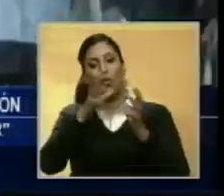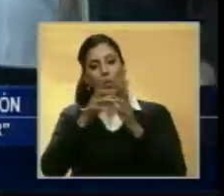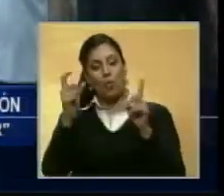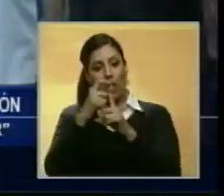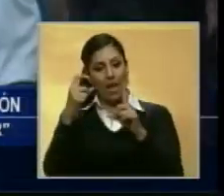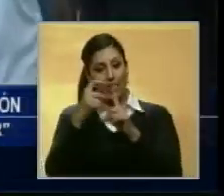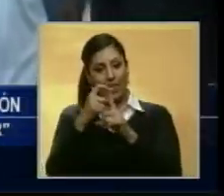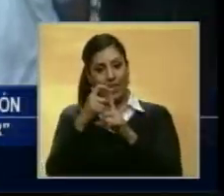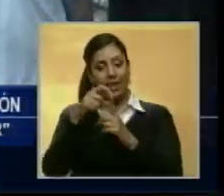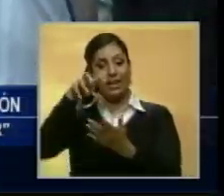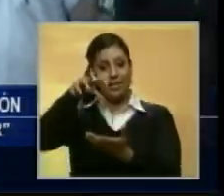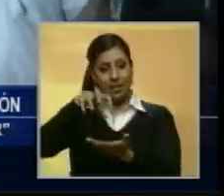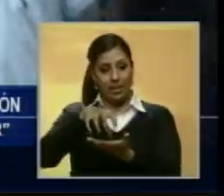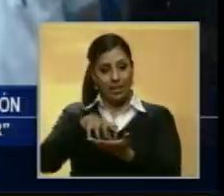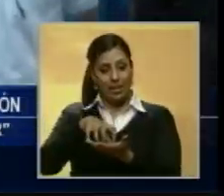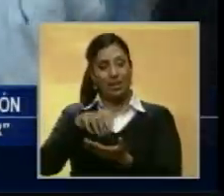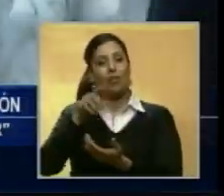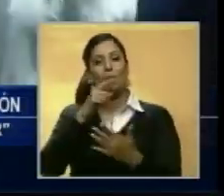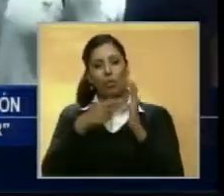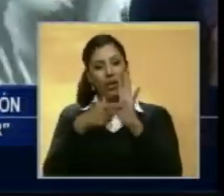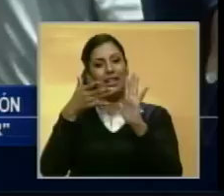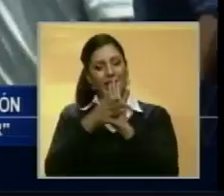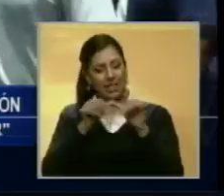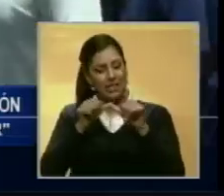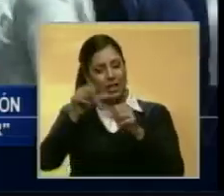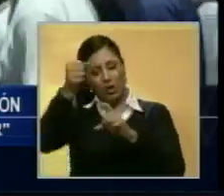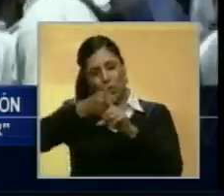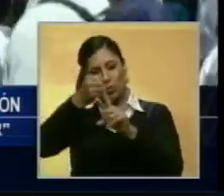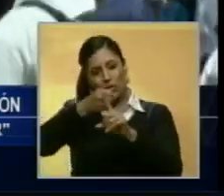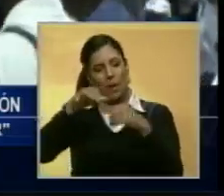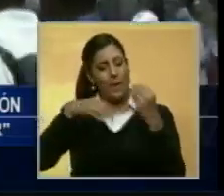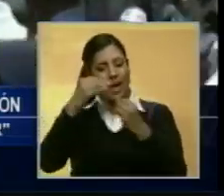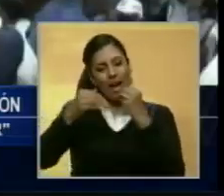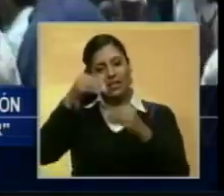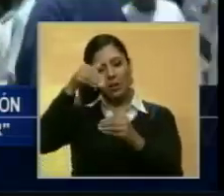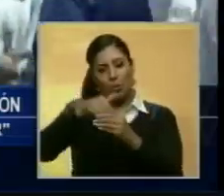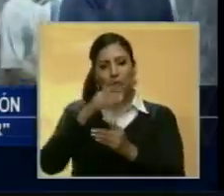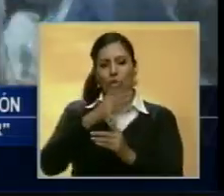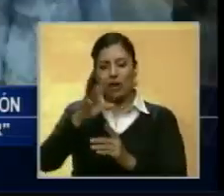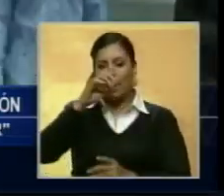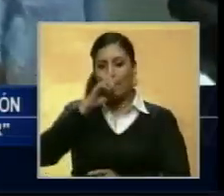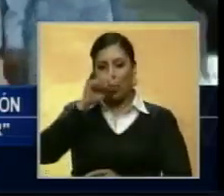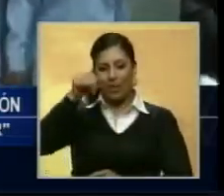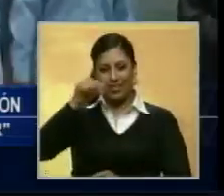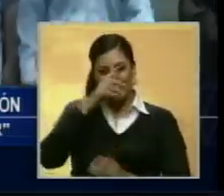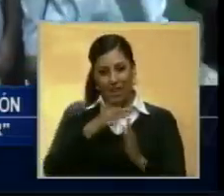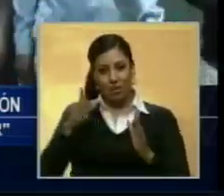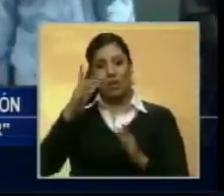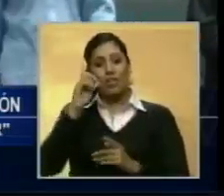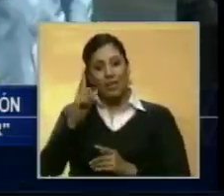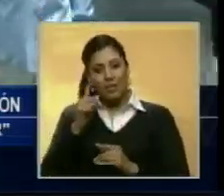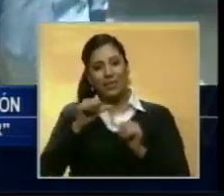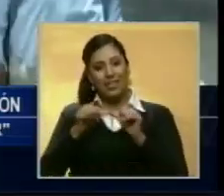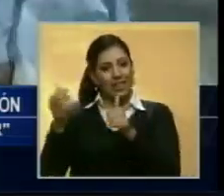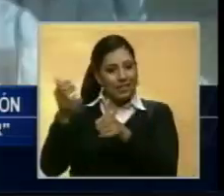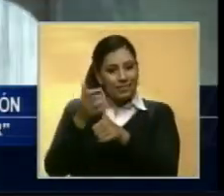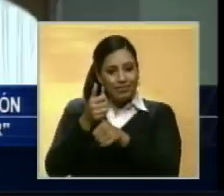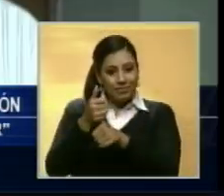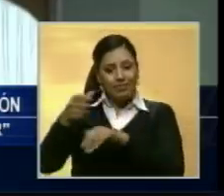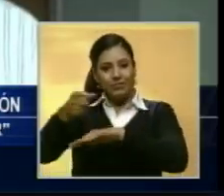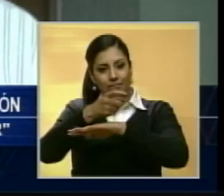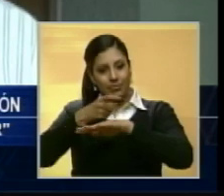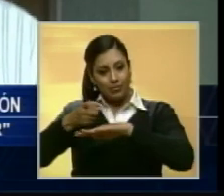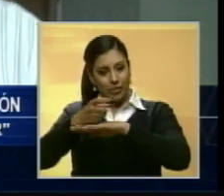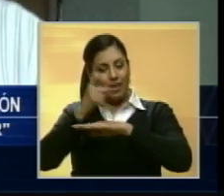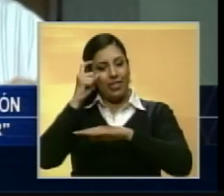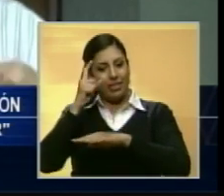Acción Democrática en la entidad, destacó que seguirán luchando para que se realice el referéndum revocatorio y de esta manera lograr que el